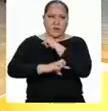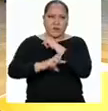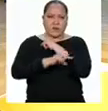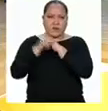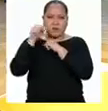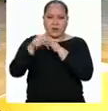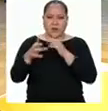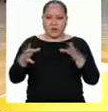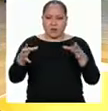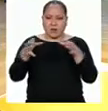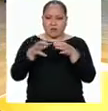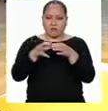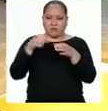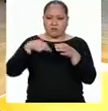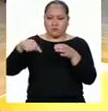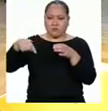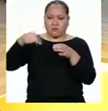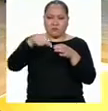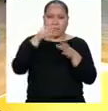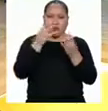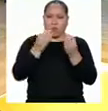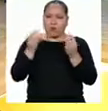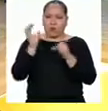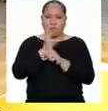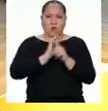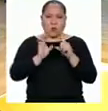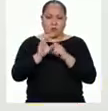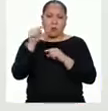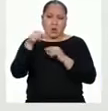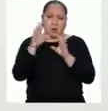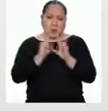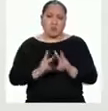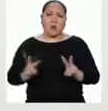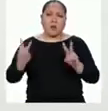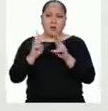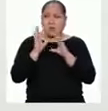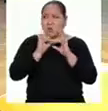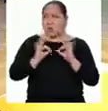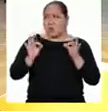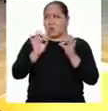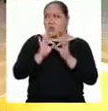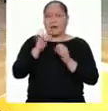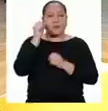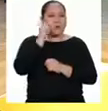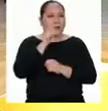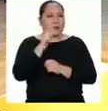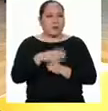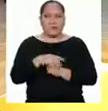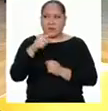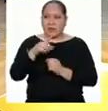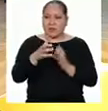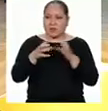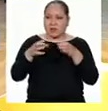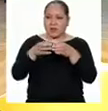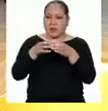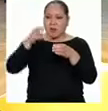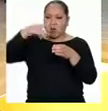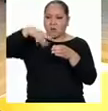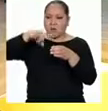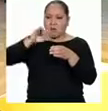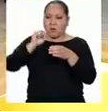una confluencia de muchas culturas, lo cual es muy valioso. Por supuesto. La muestra es un